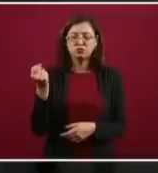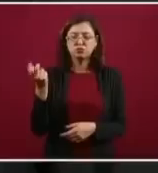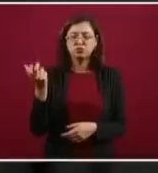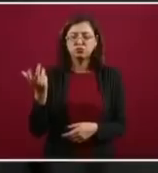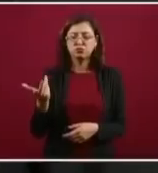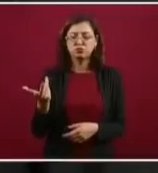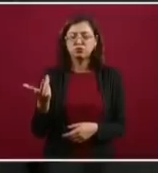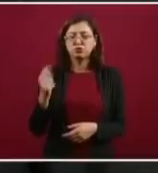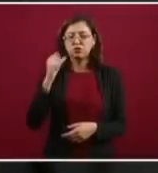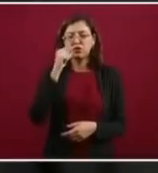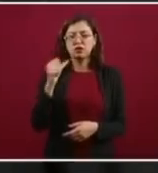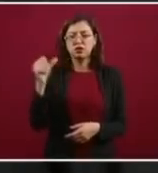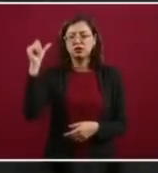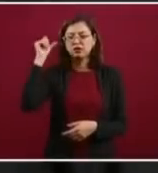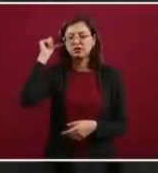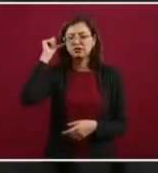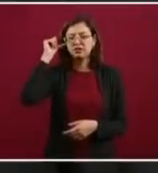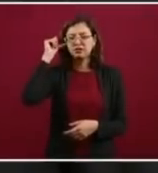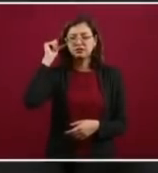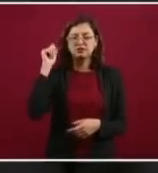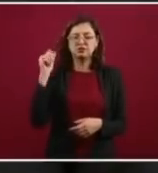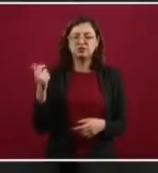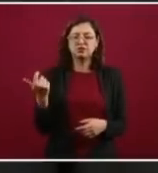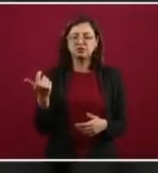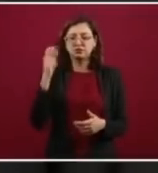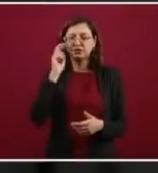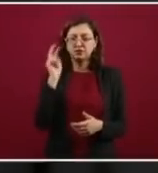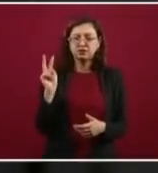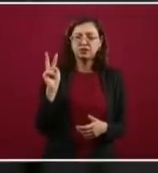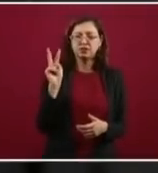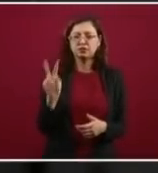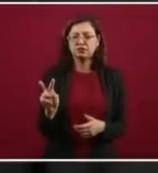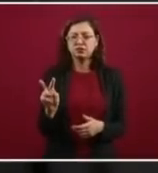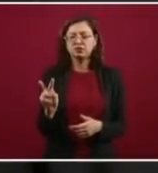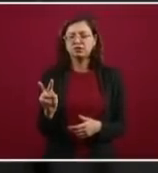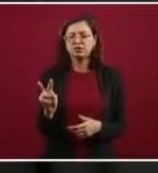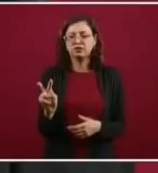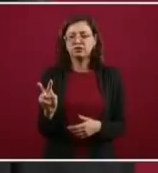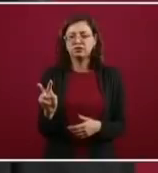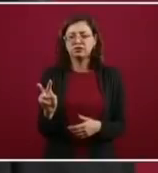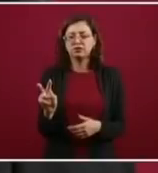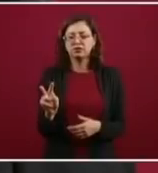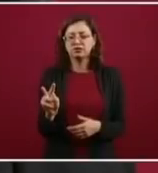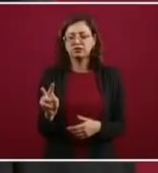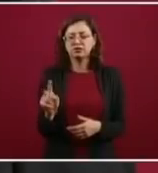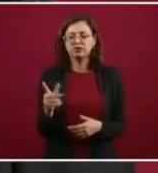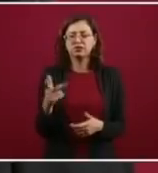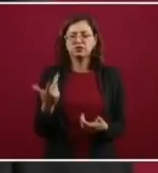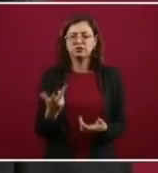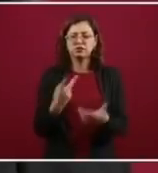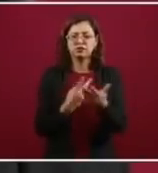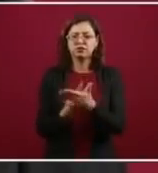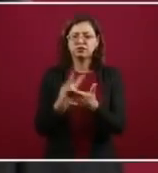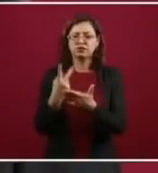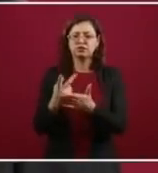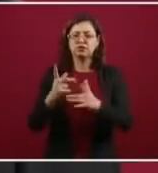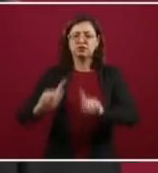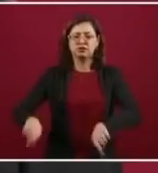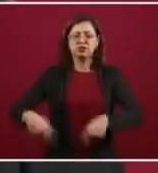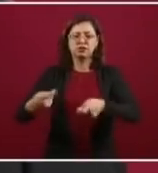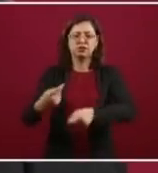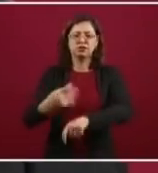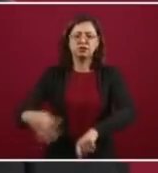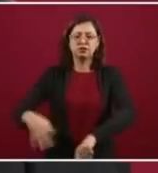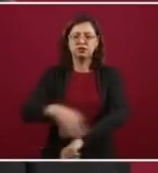Lo vi ayer en la ceremonia en la que se entregaron los premios de arquitectura,